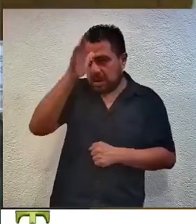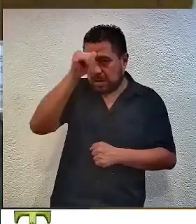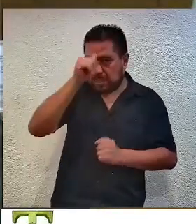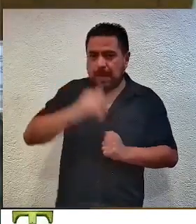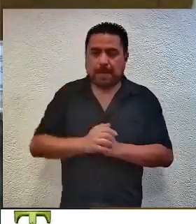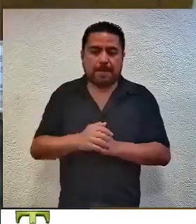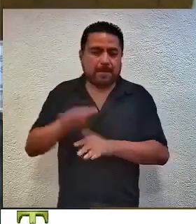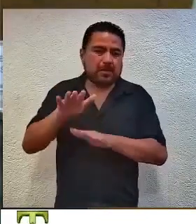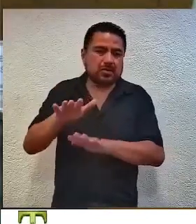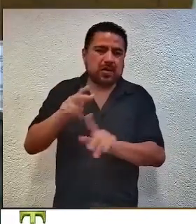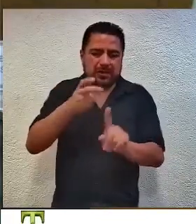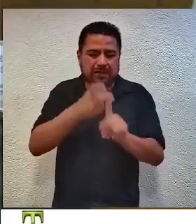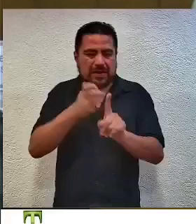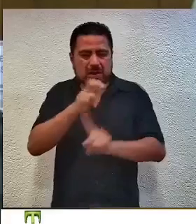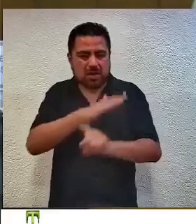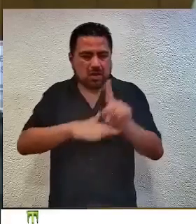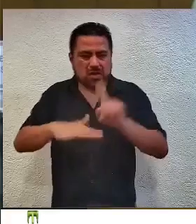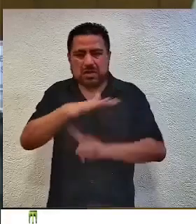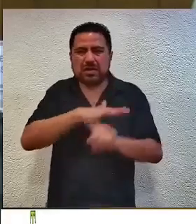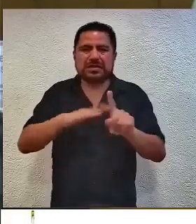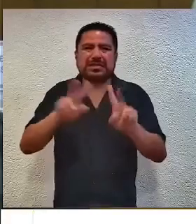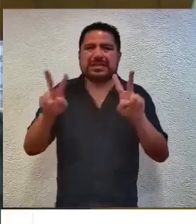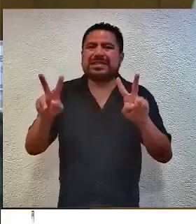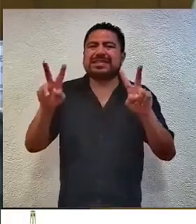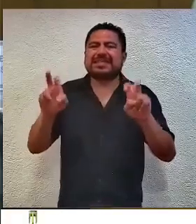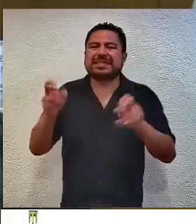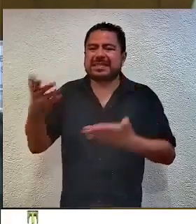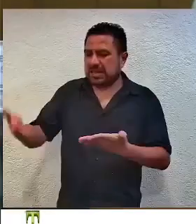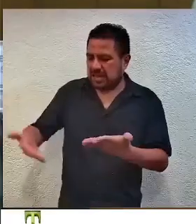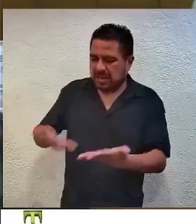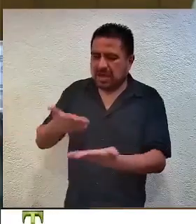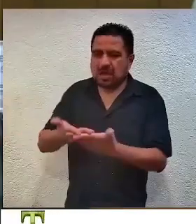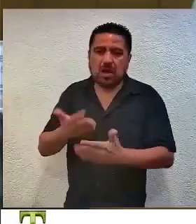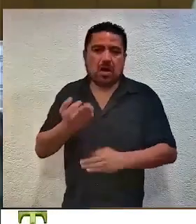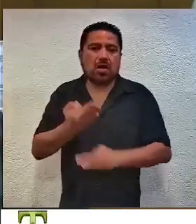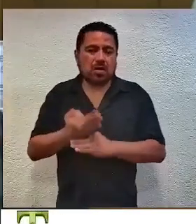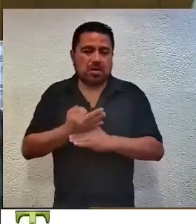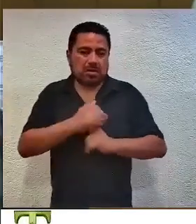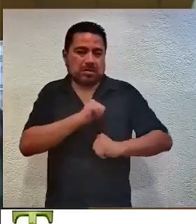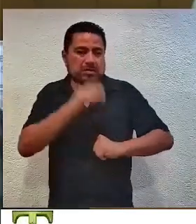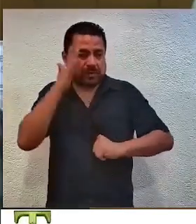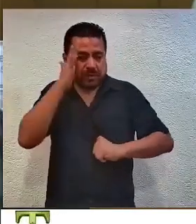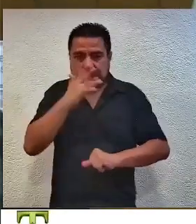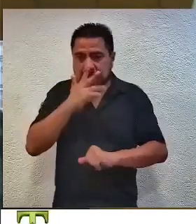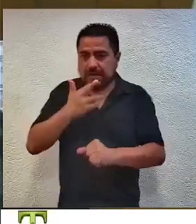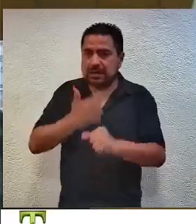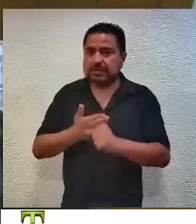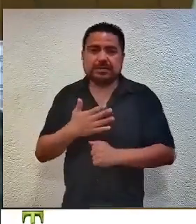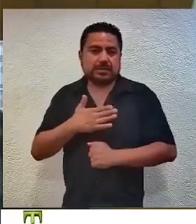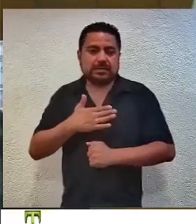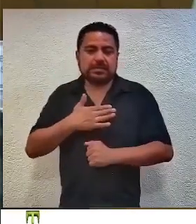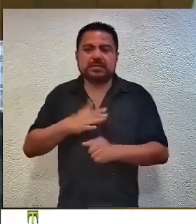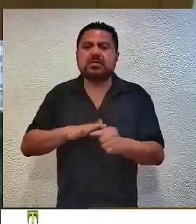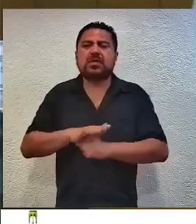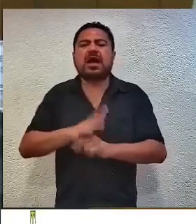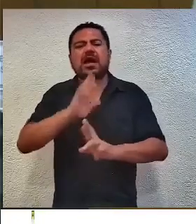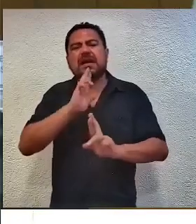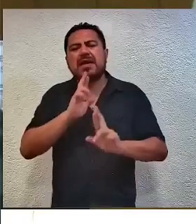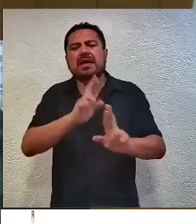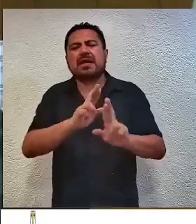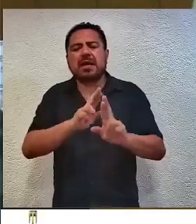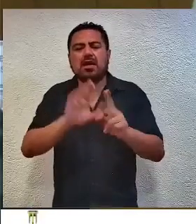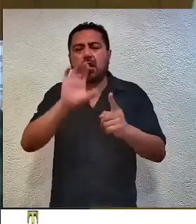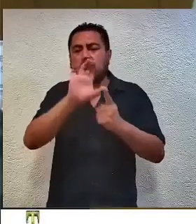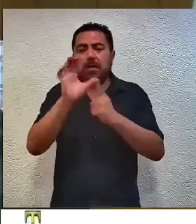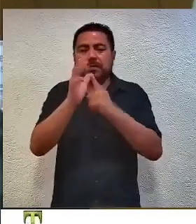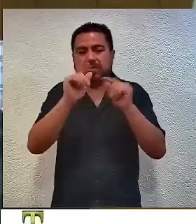Sobre el contexto, el asunto que se nos somete a jurisdicción es una resolución de la